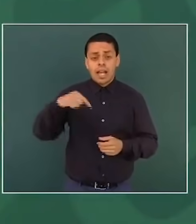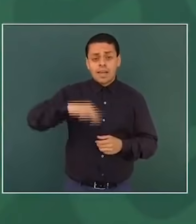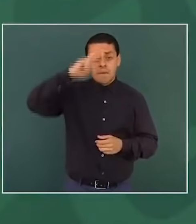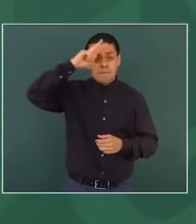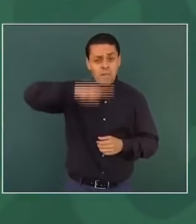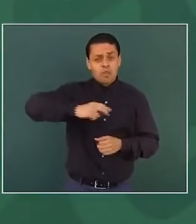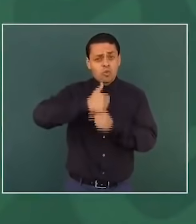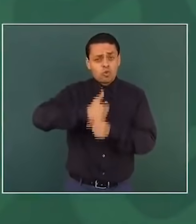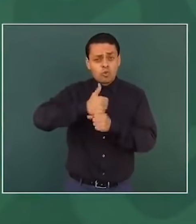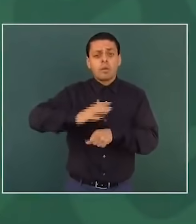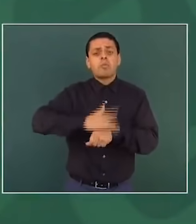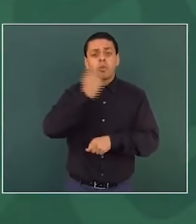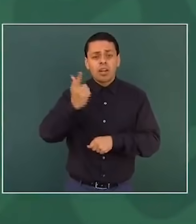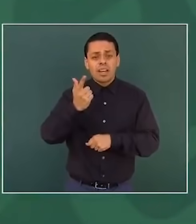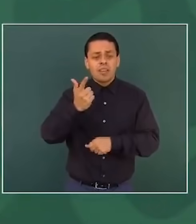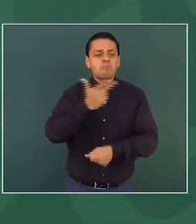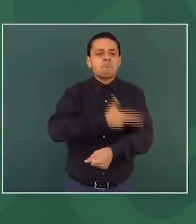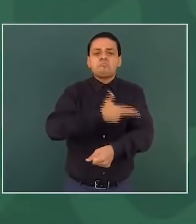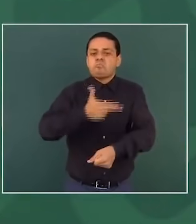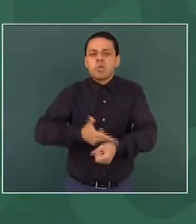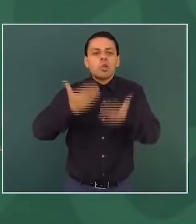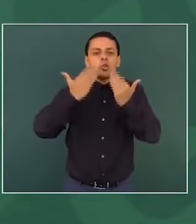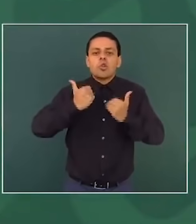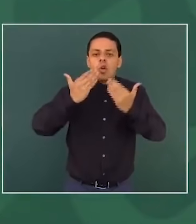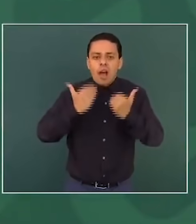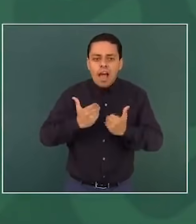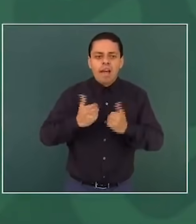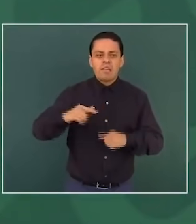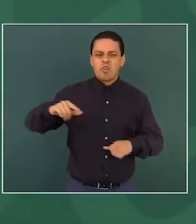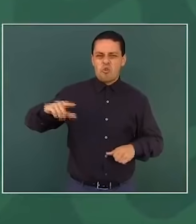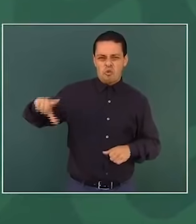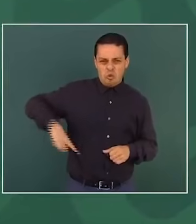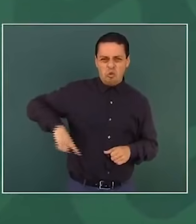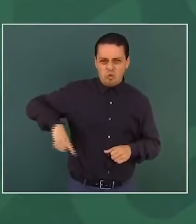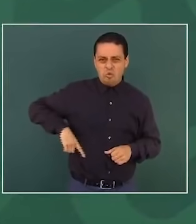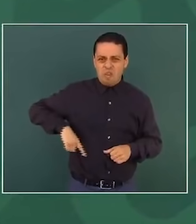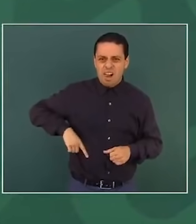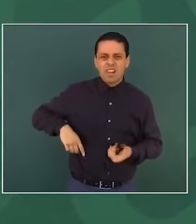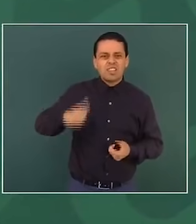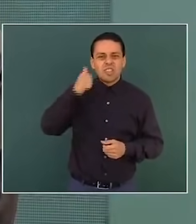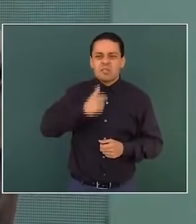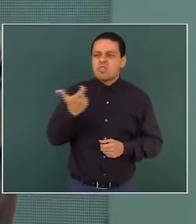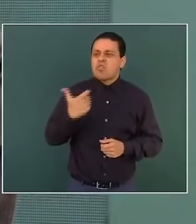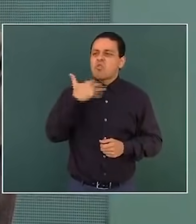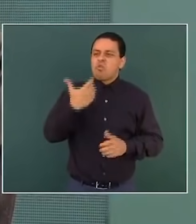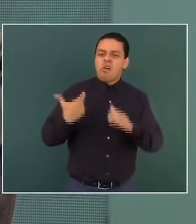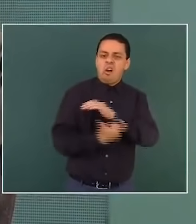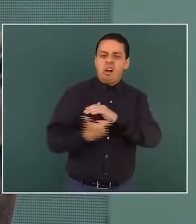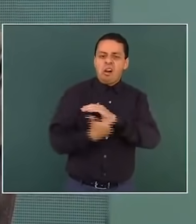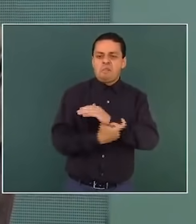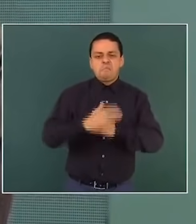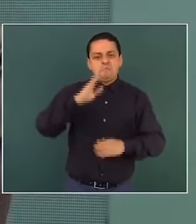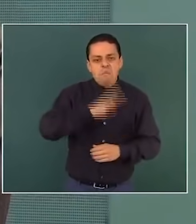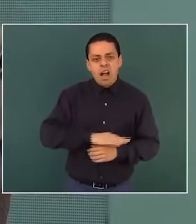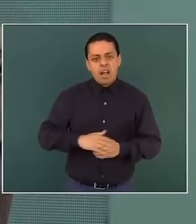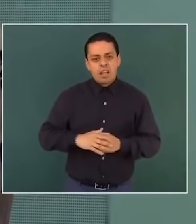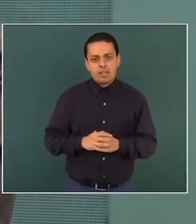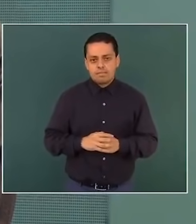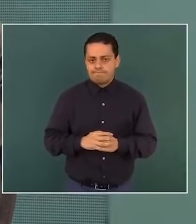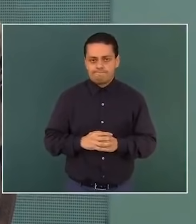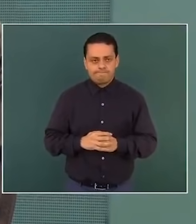méxico que la deshonestidad de los gobernantes de la corrupción política por